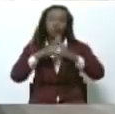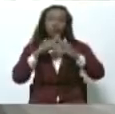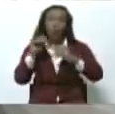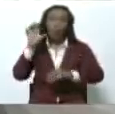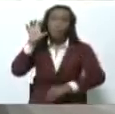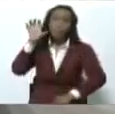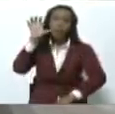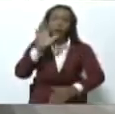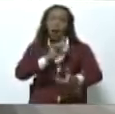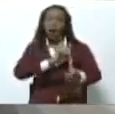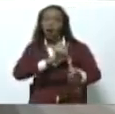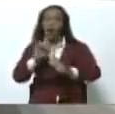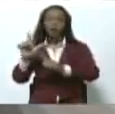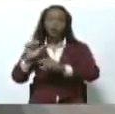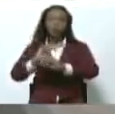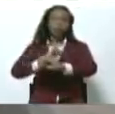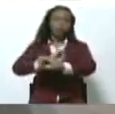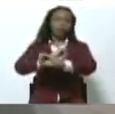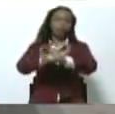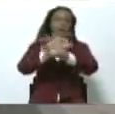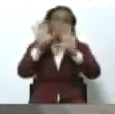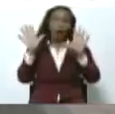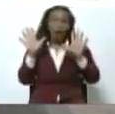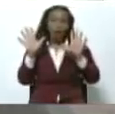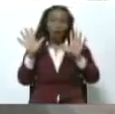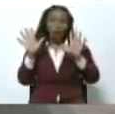ya, claro